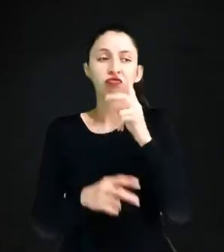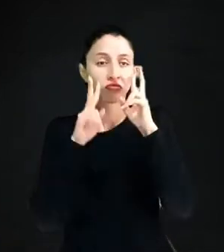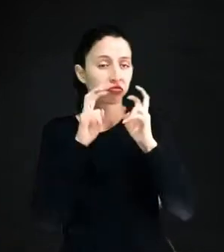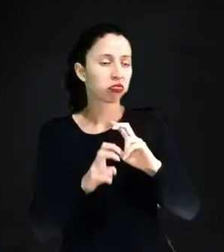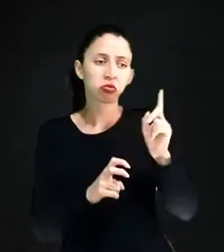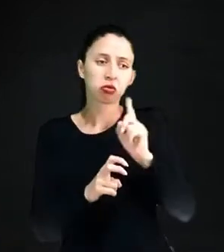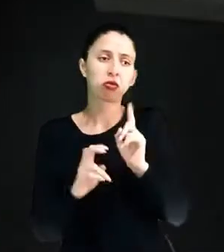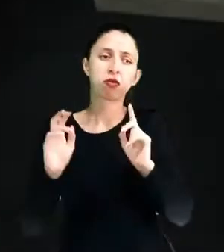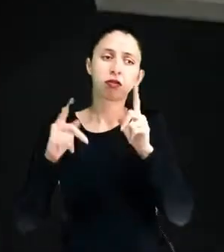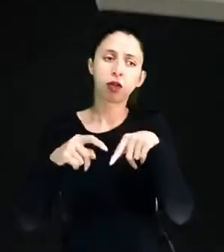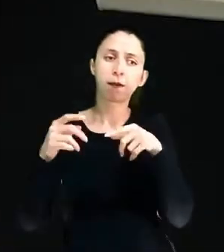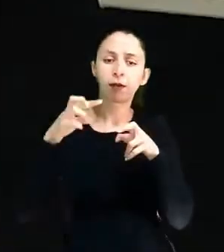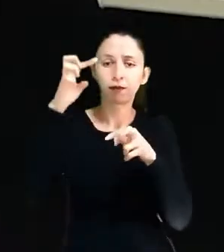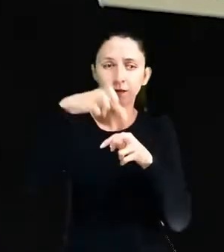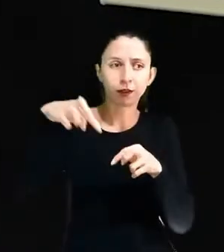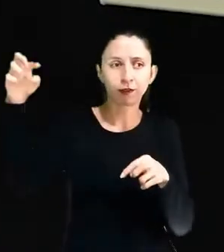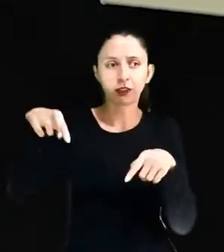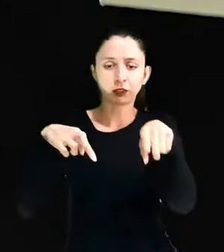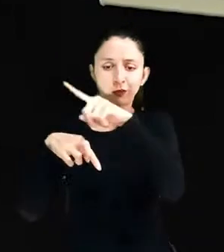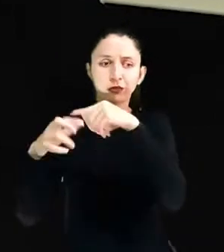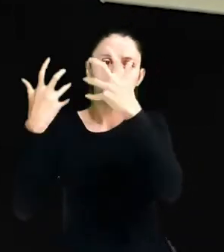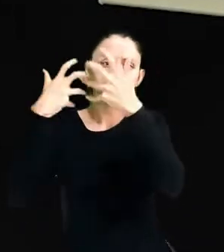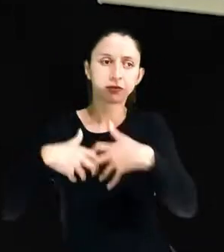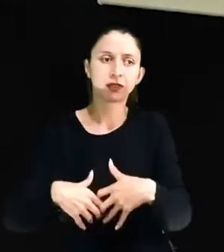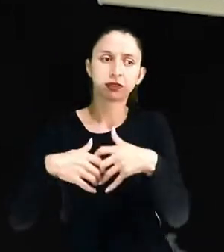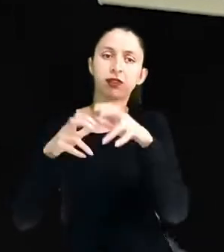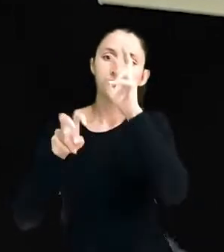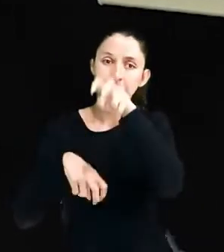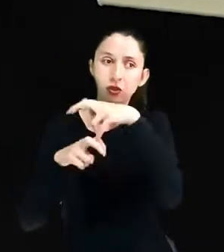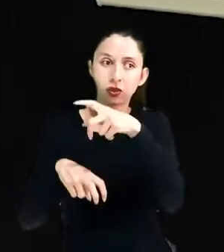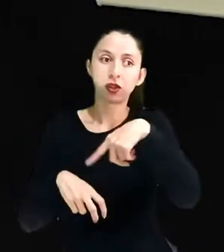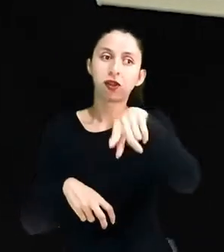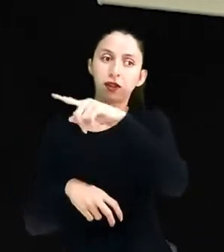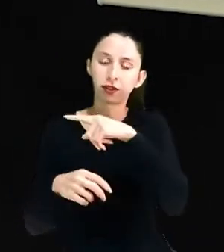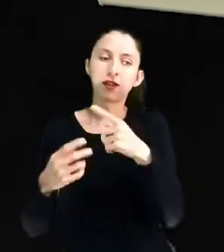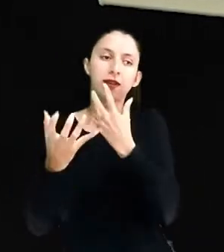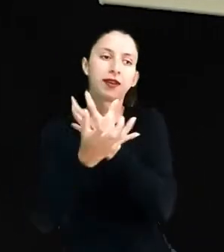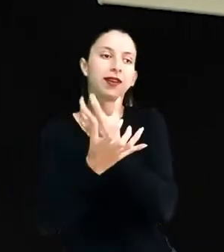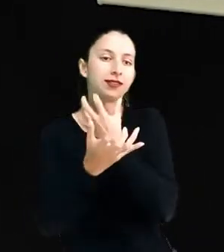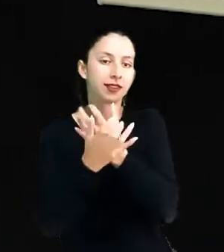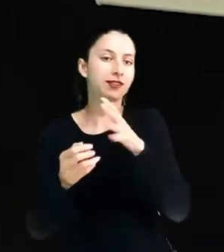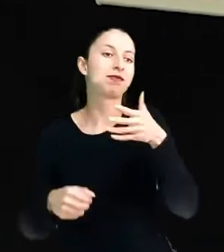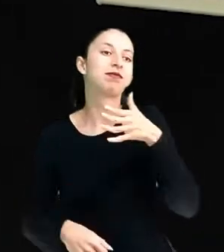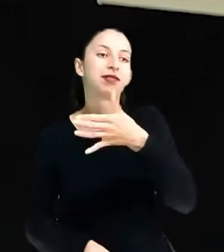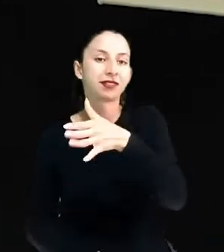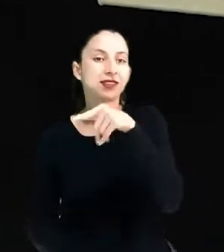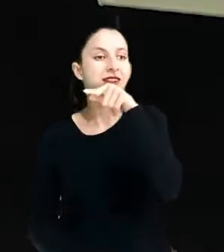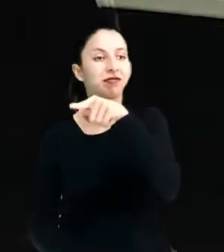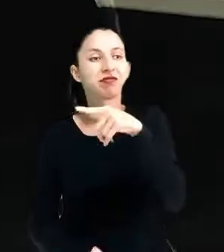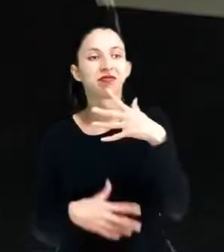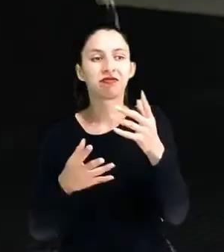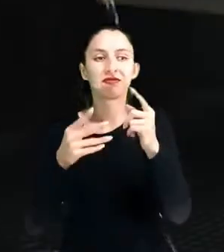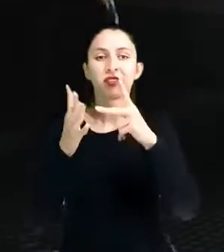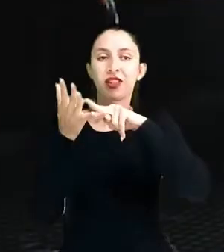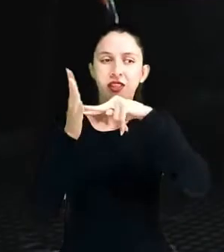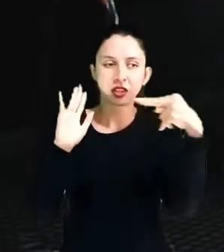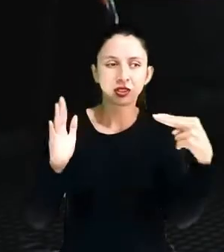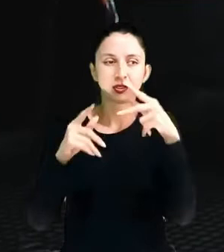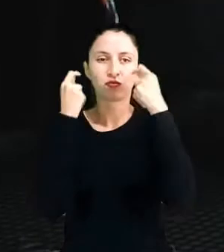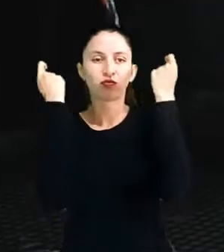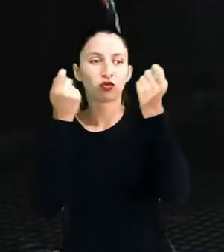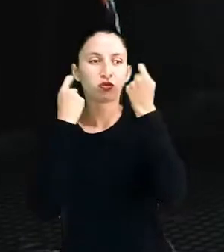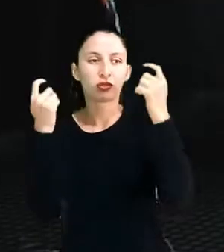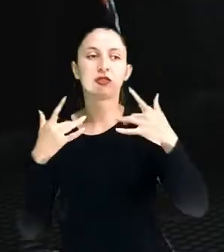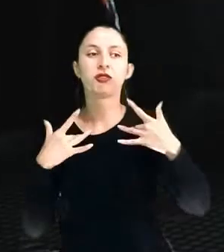área no solamente agronómica, agroforestal, sino también agroindustrial, de las ciencias pecuarias,